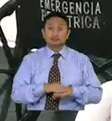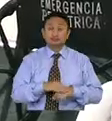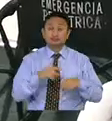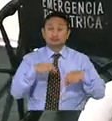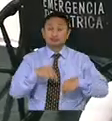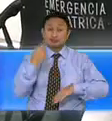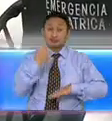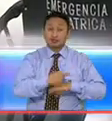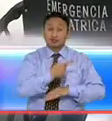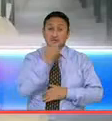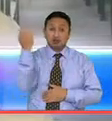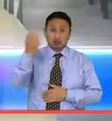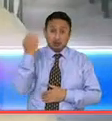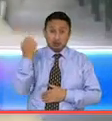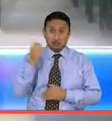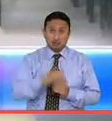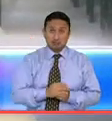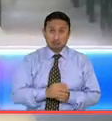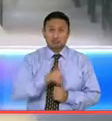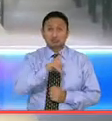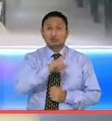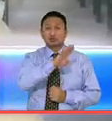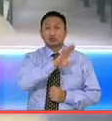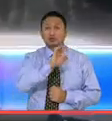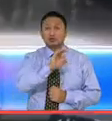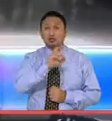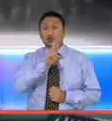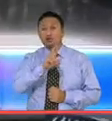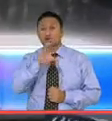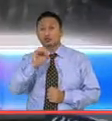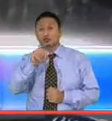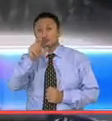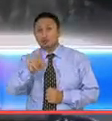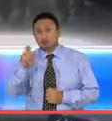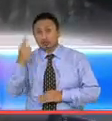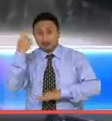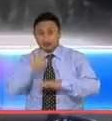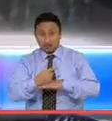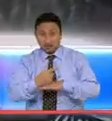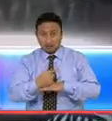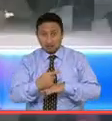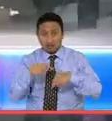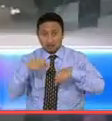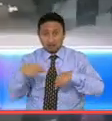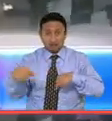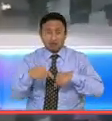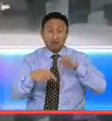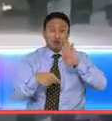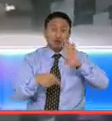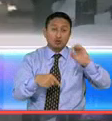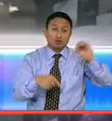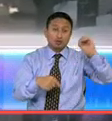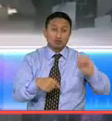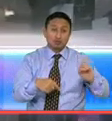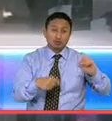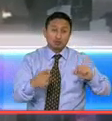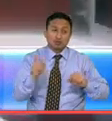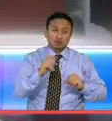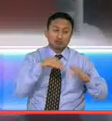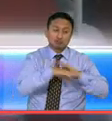reciben en emergencia COVID entre 140 a 200 pacientes. Este número, cerca del 40%,